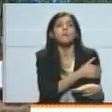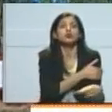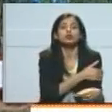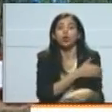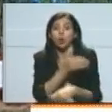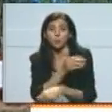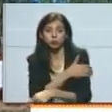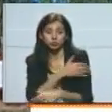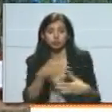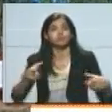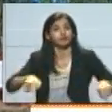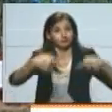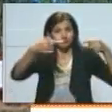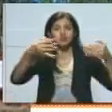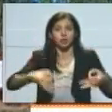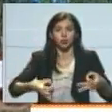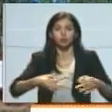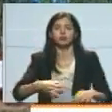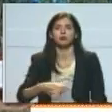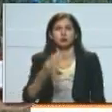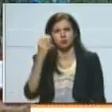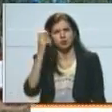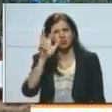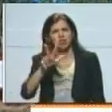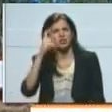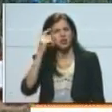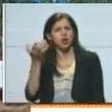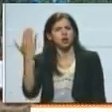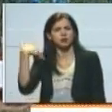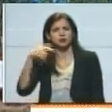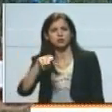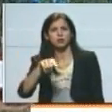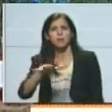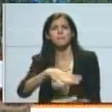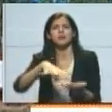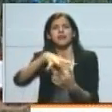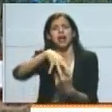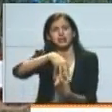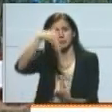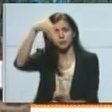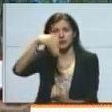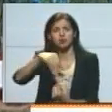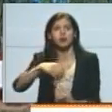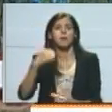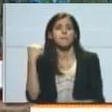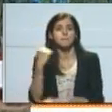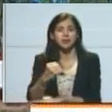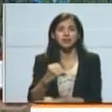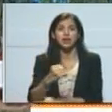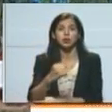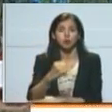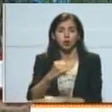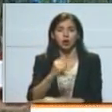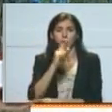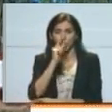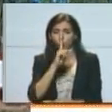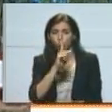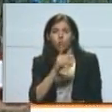dos días, tres días, en Plaza Altamira, asesinaron a uno de ellos, de los guarimberos, y le metieron una puñalada en el cuello.